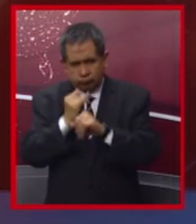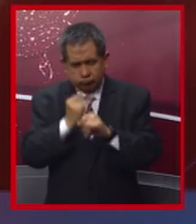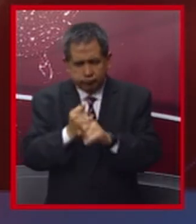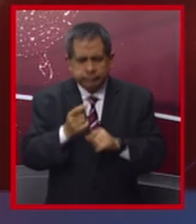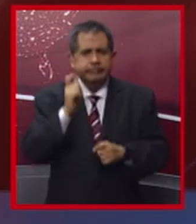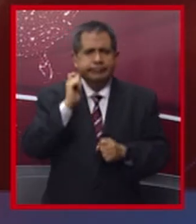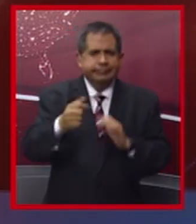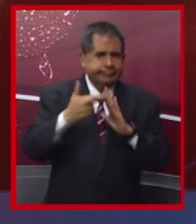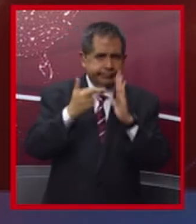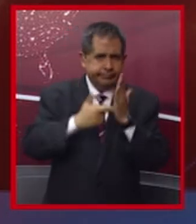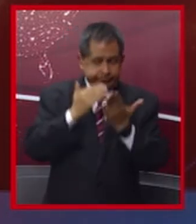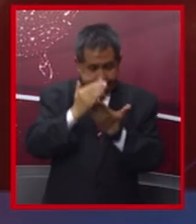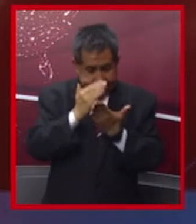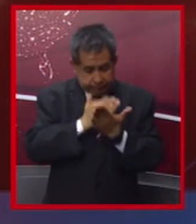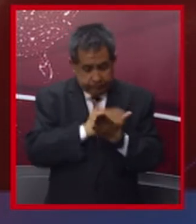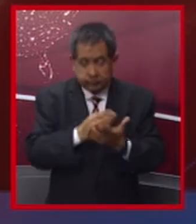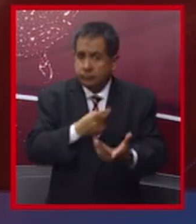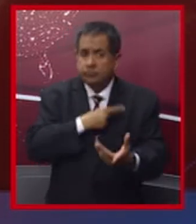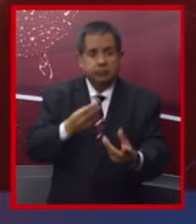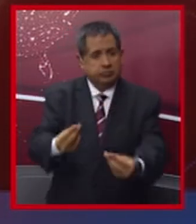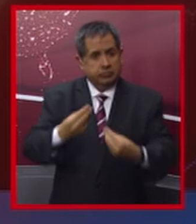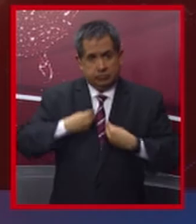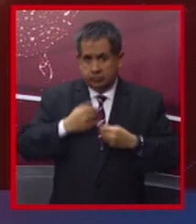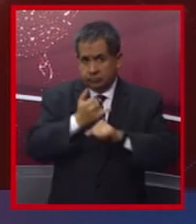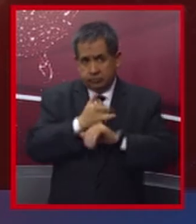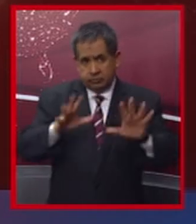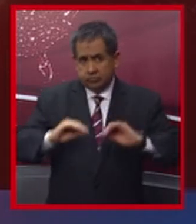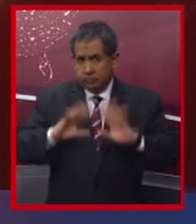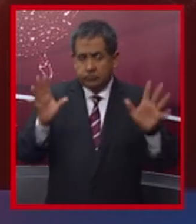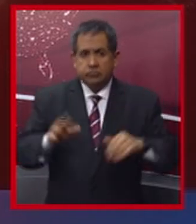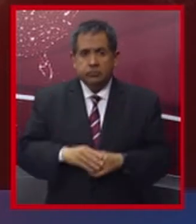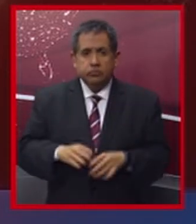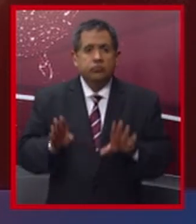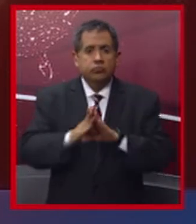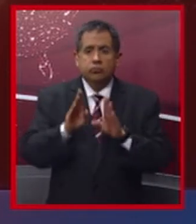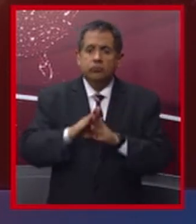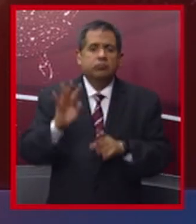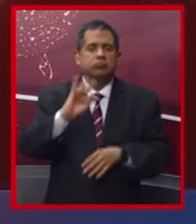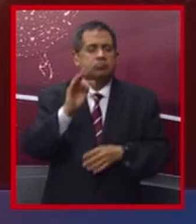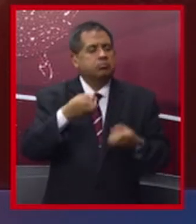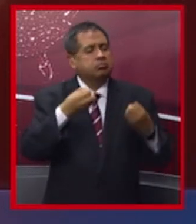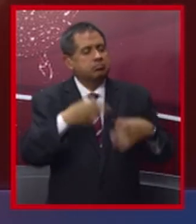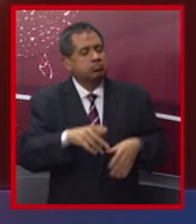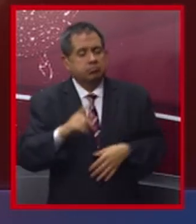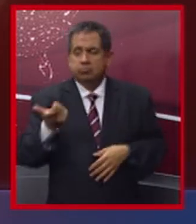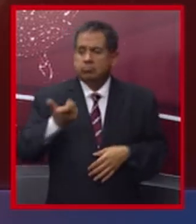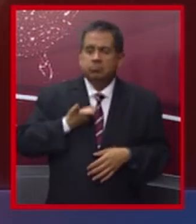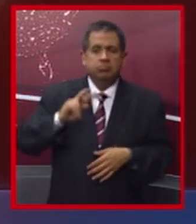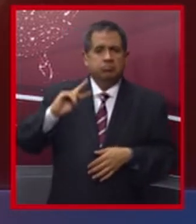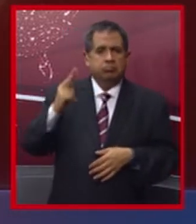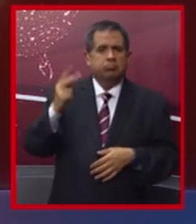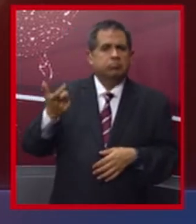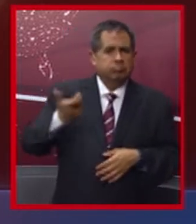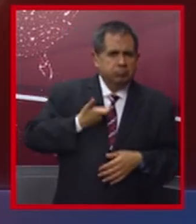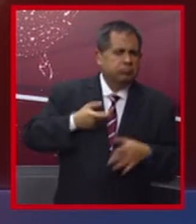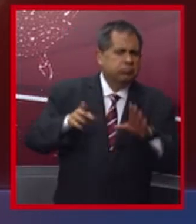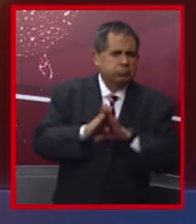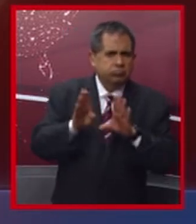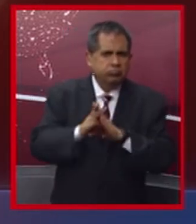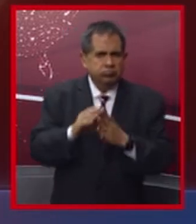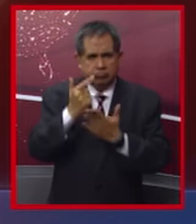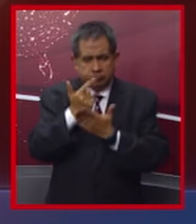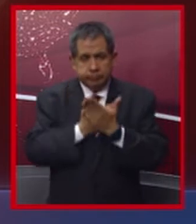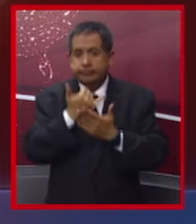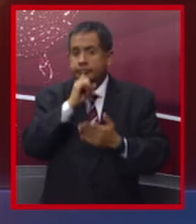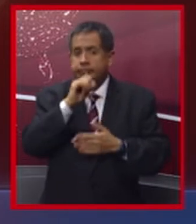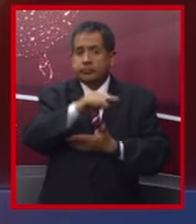y condiciones del servicio contratado, las políticas de compensación, así como el listado de los derechos de los pasajeros en los puntos